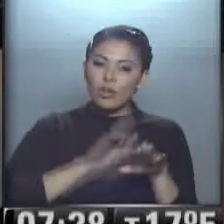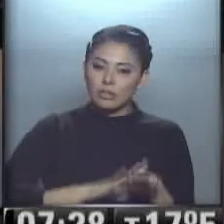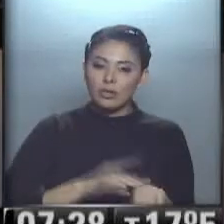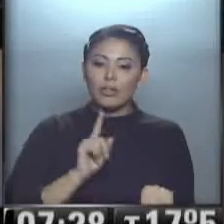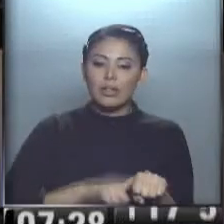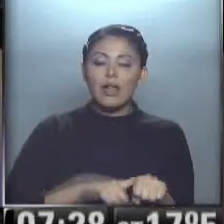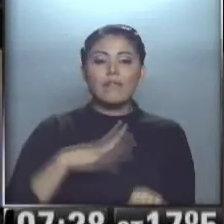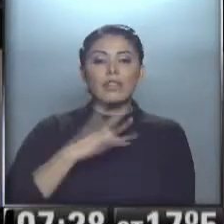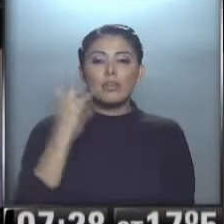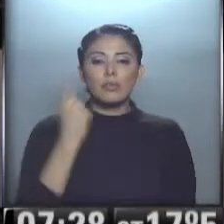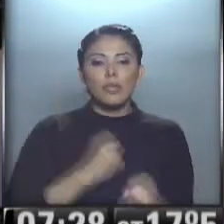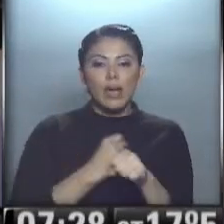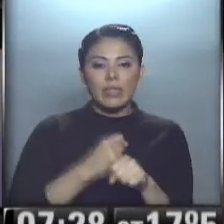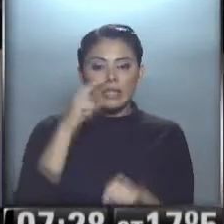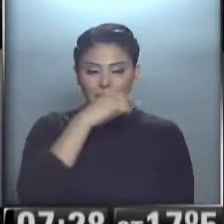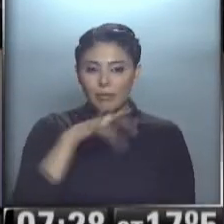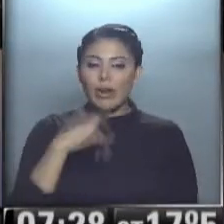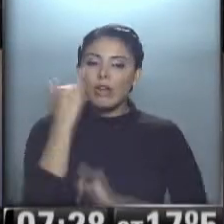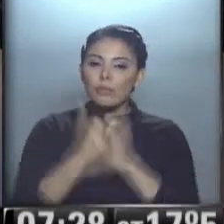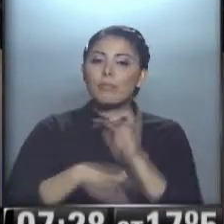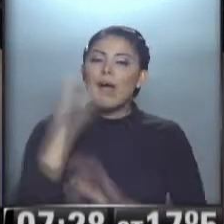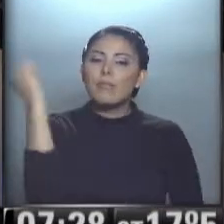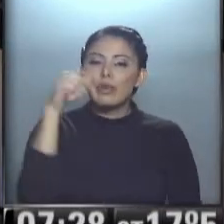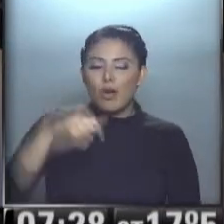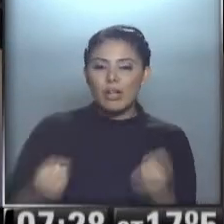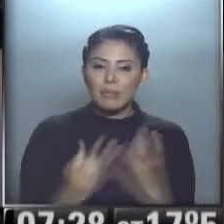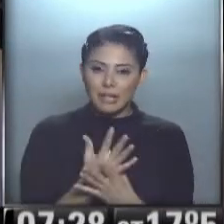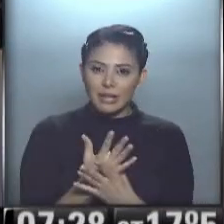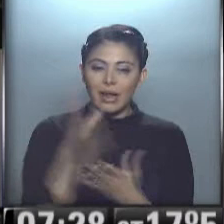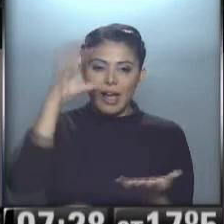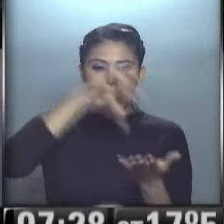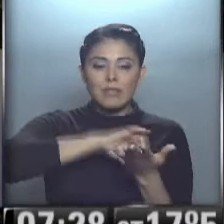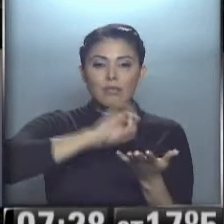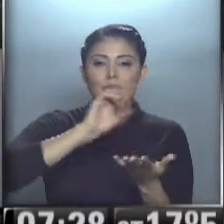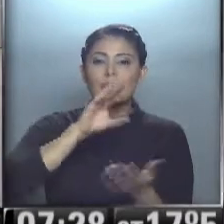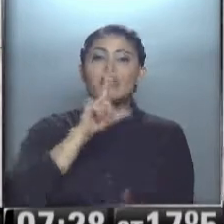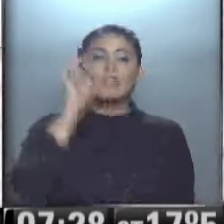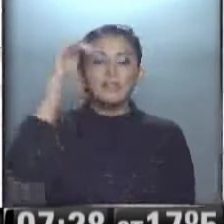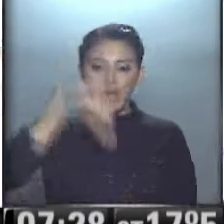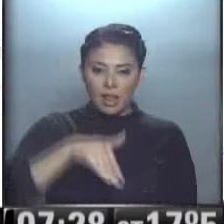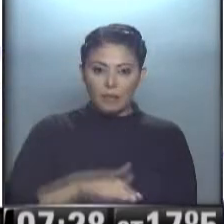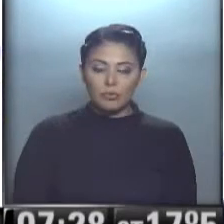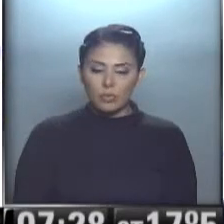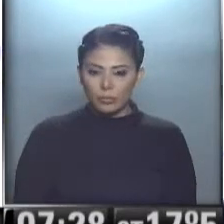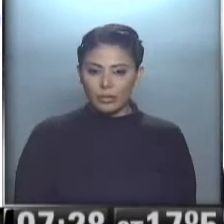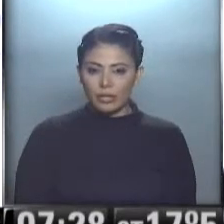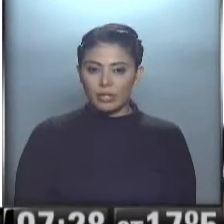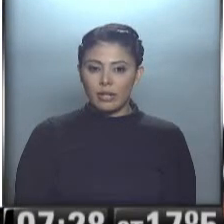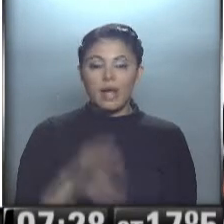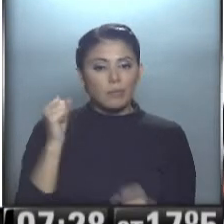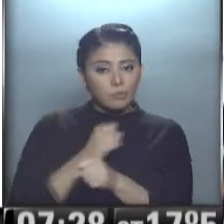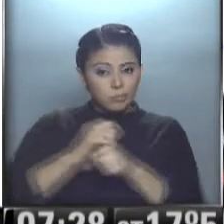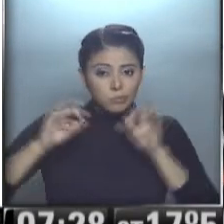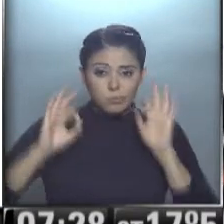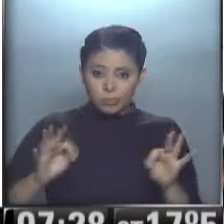En 2 minutos para las 7:30 de la mañana repasamos la información destacada esta mañana de la agencia de noticias Telam. Está relacionada a la